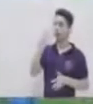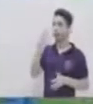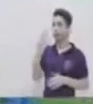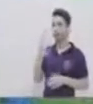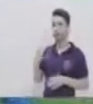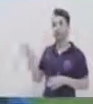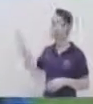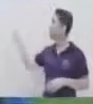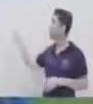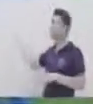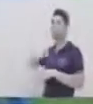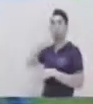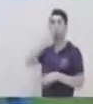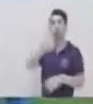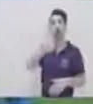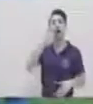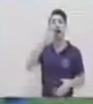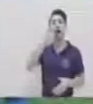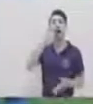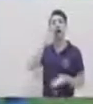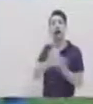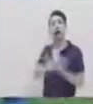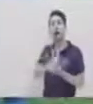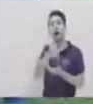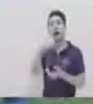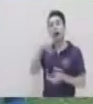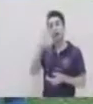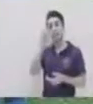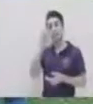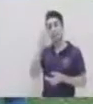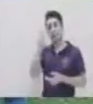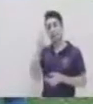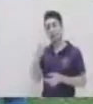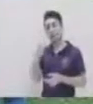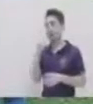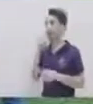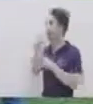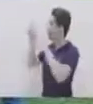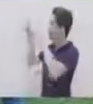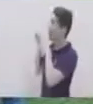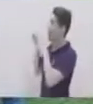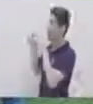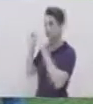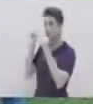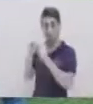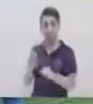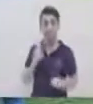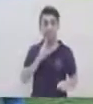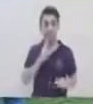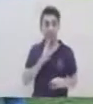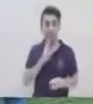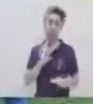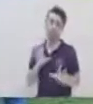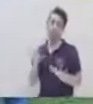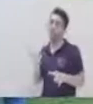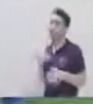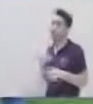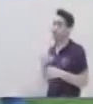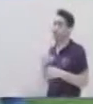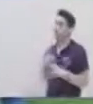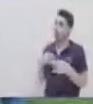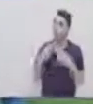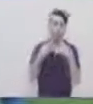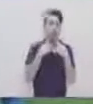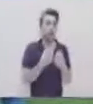aprobar. Muy bien, y como tú las mencionaste, ¿crees que son verbos? Bueno, en realidad sí es verbo